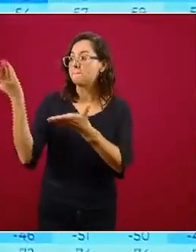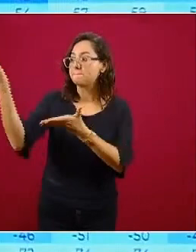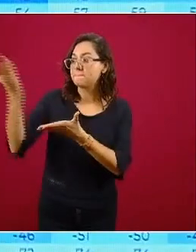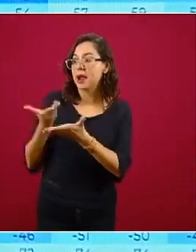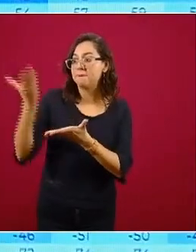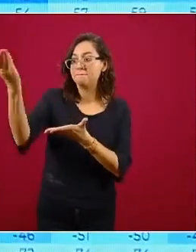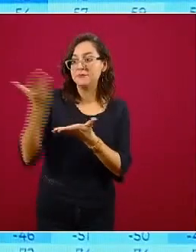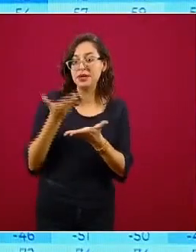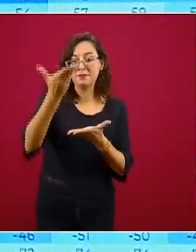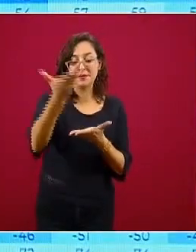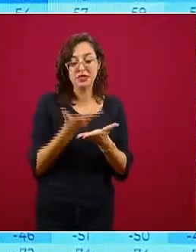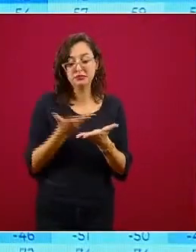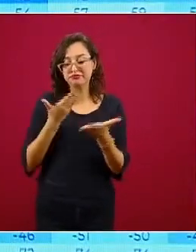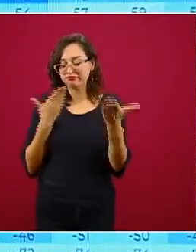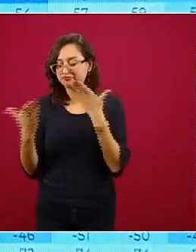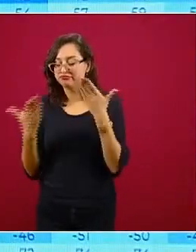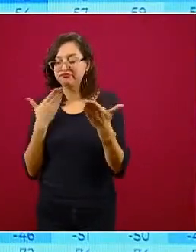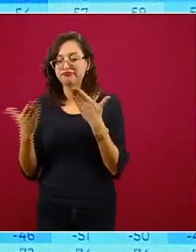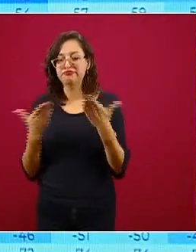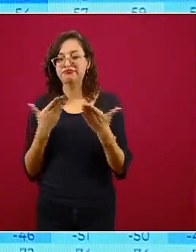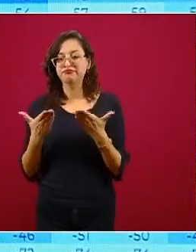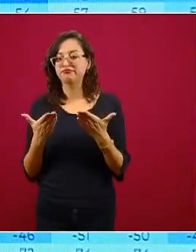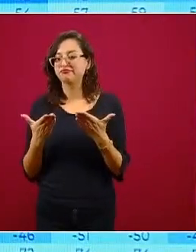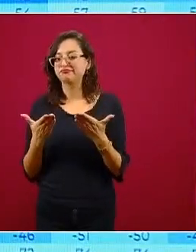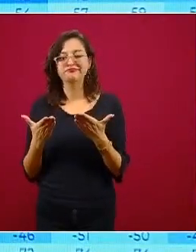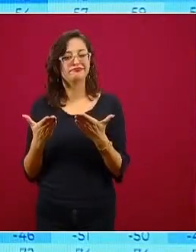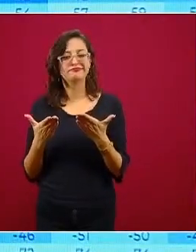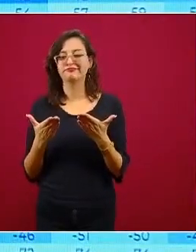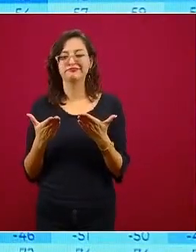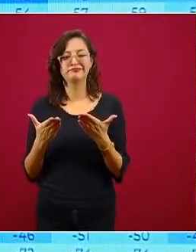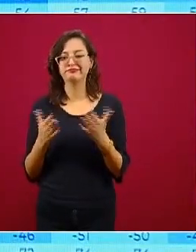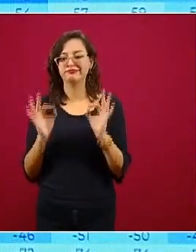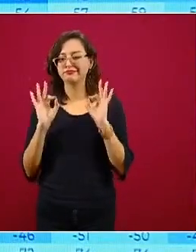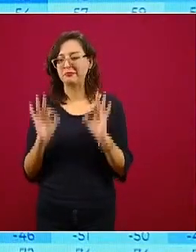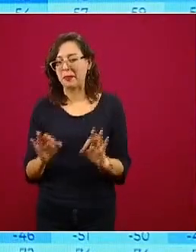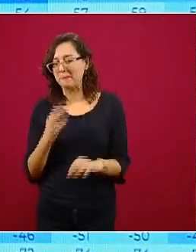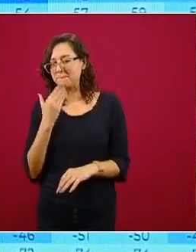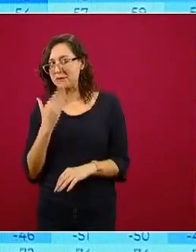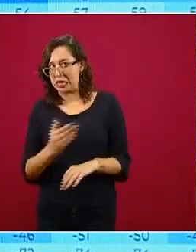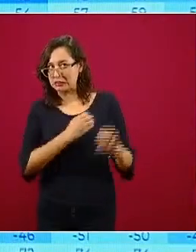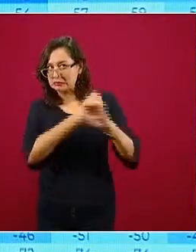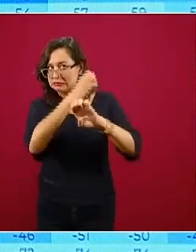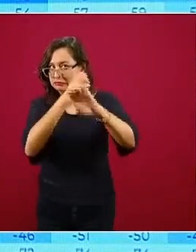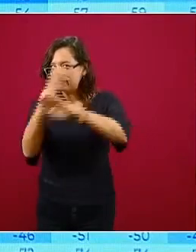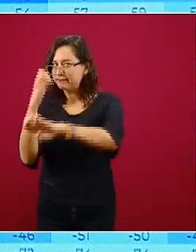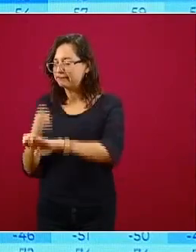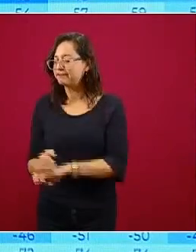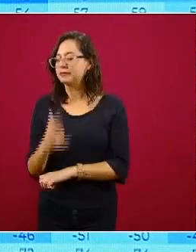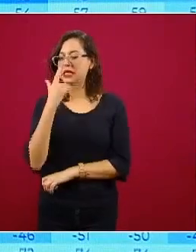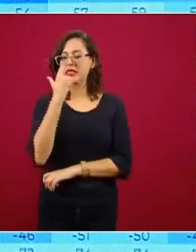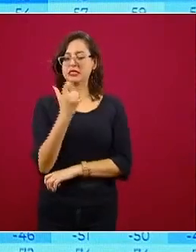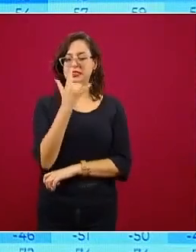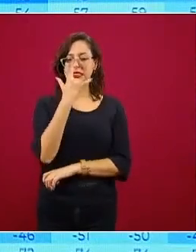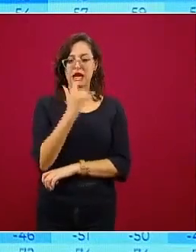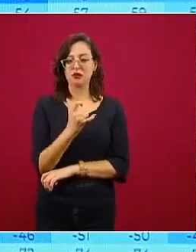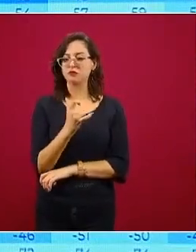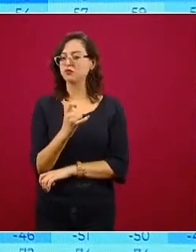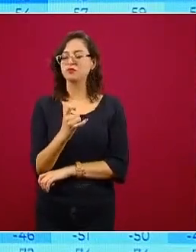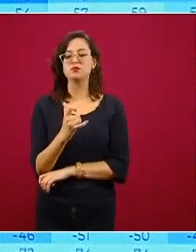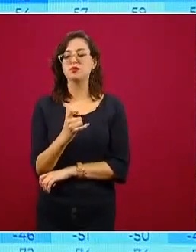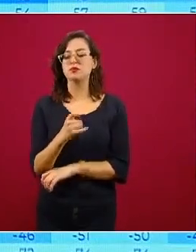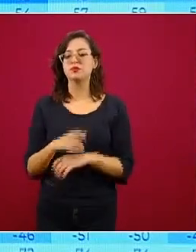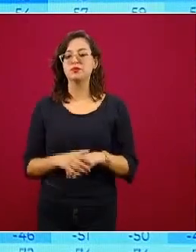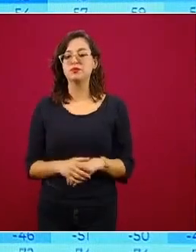transfiere para evaluar el semáforo no es consistente en todos los estados. No es